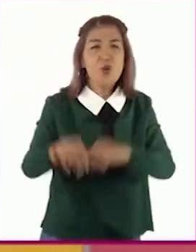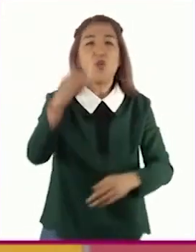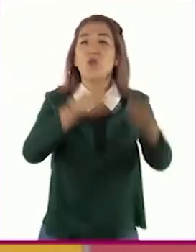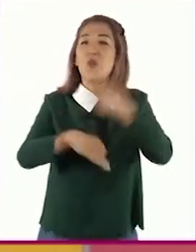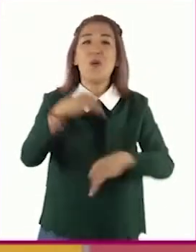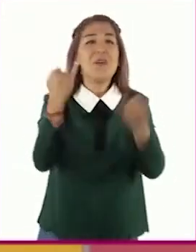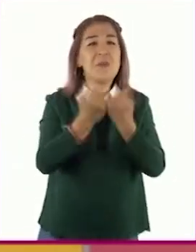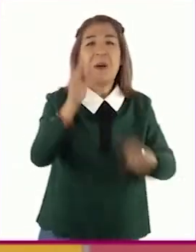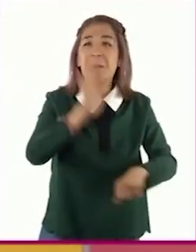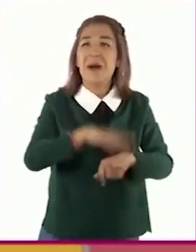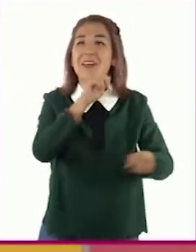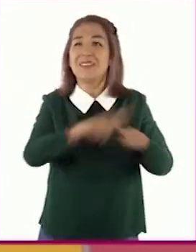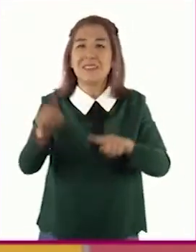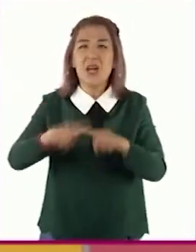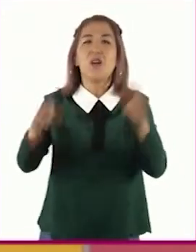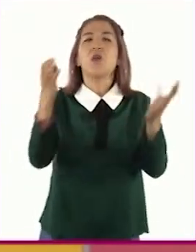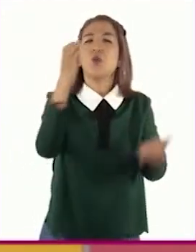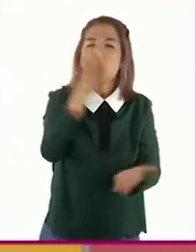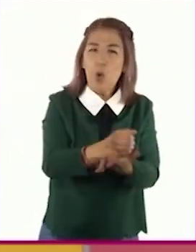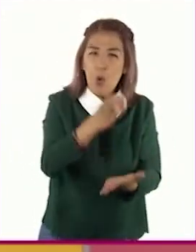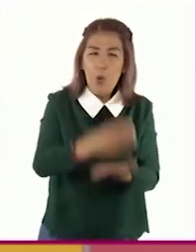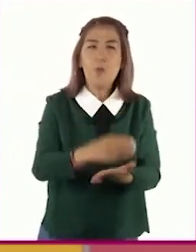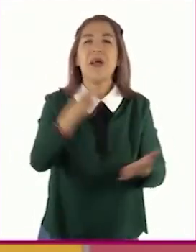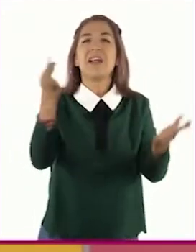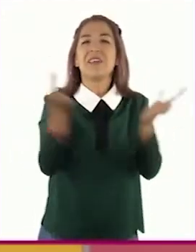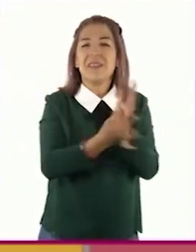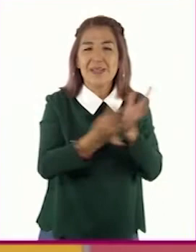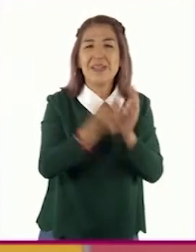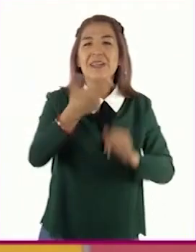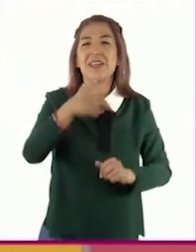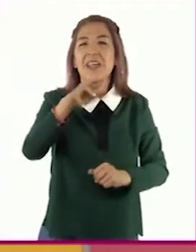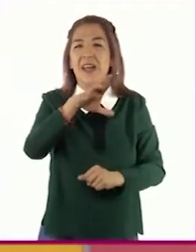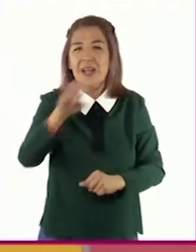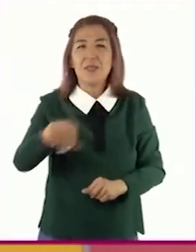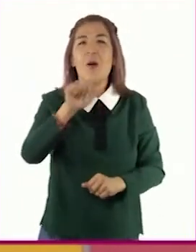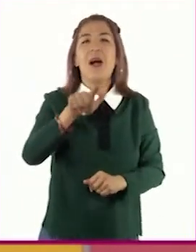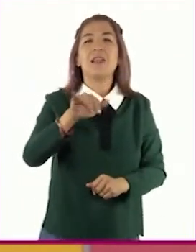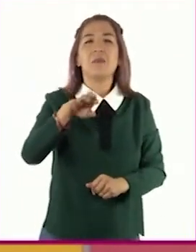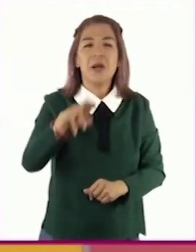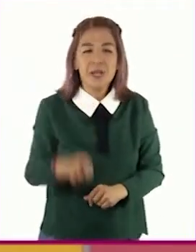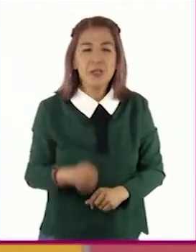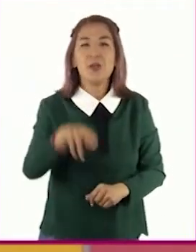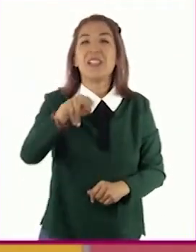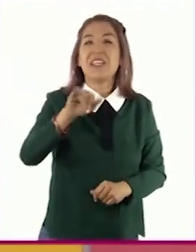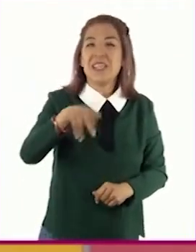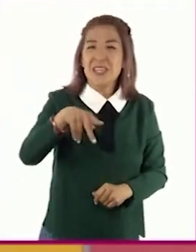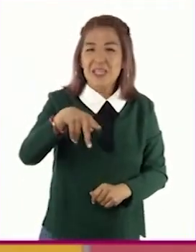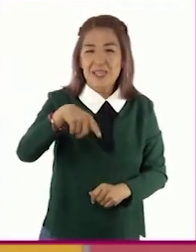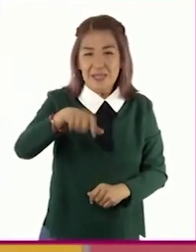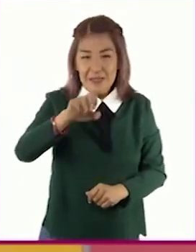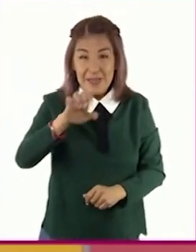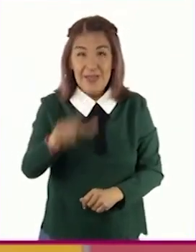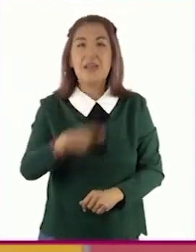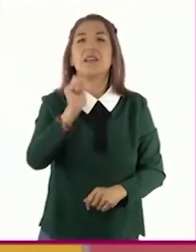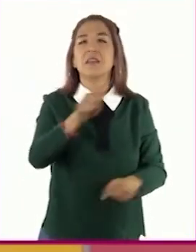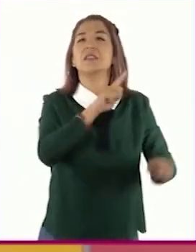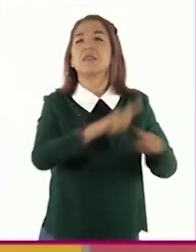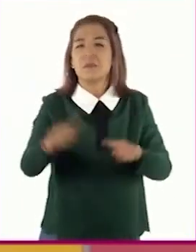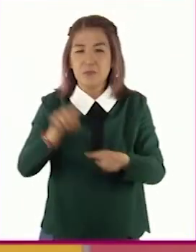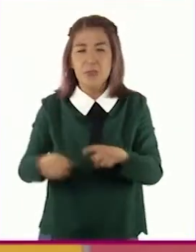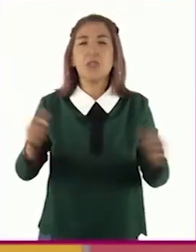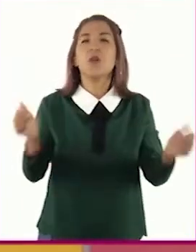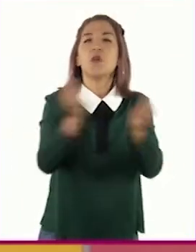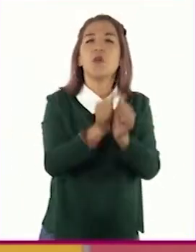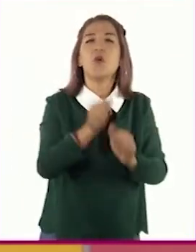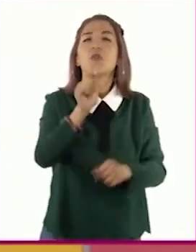La mayoría de los metales, el cobre, precisamente el hierro, el aluminio, el cobalto, el níquel, casi todos fueron obtenidos